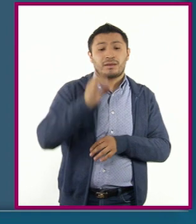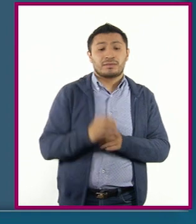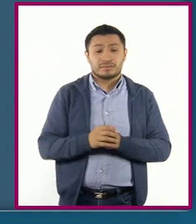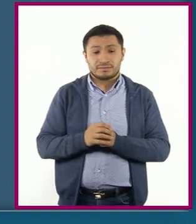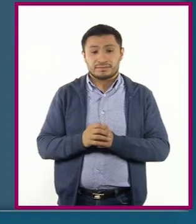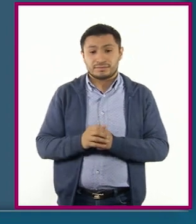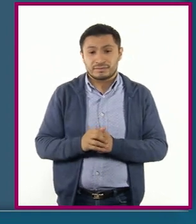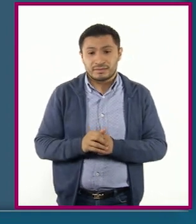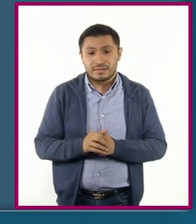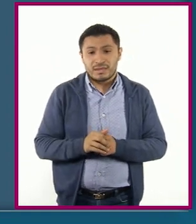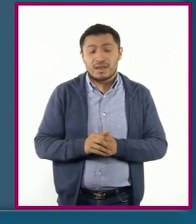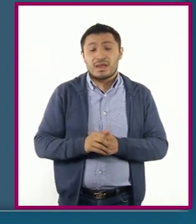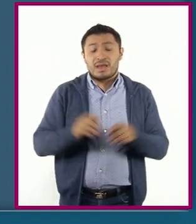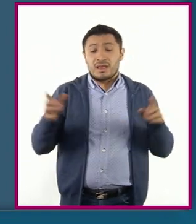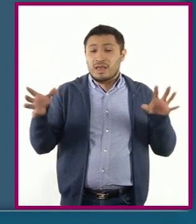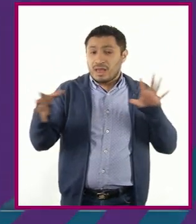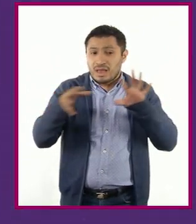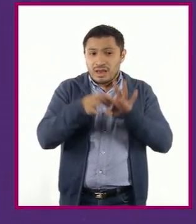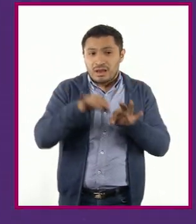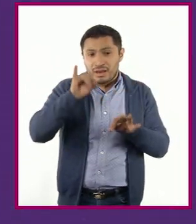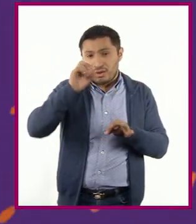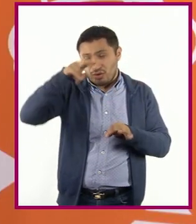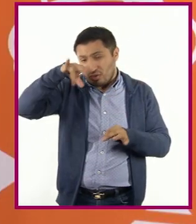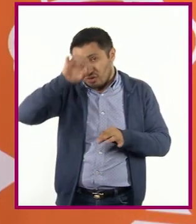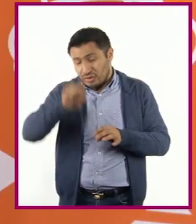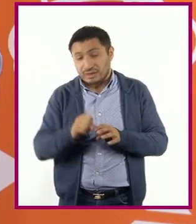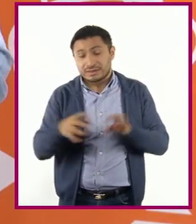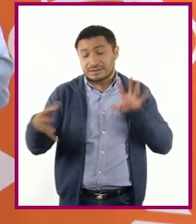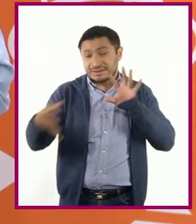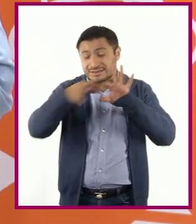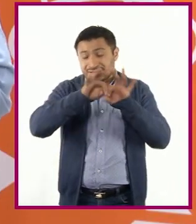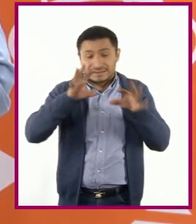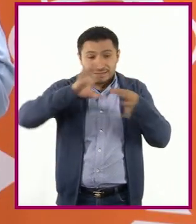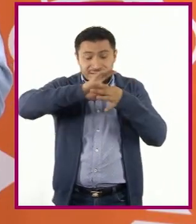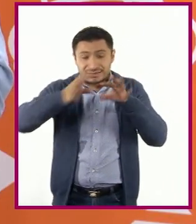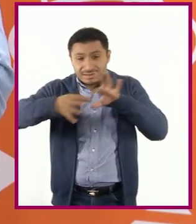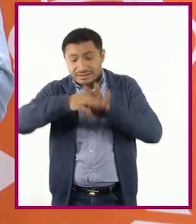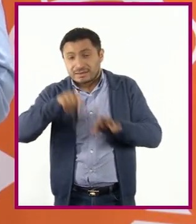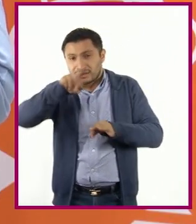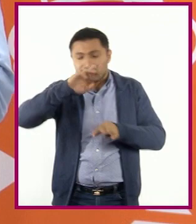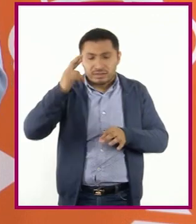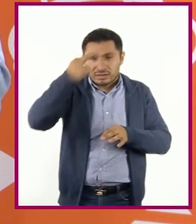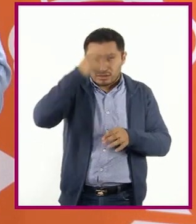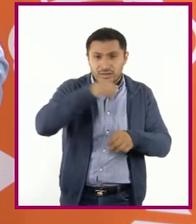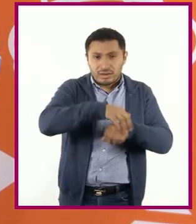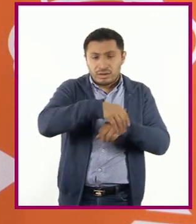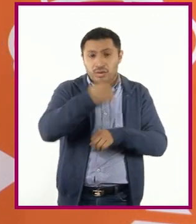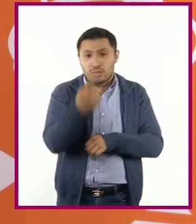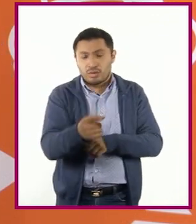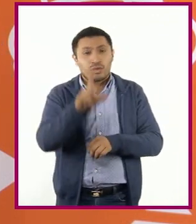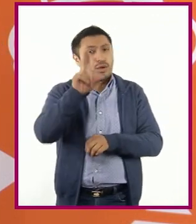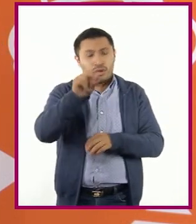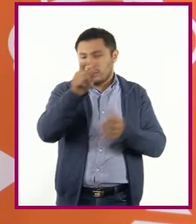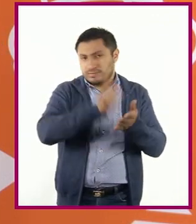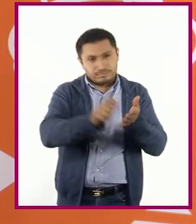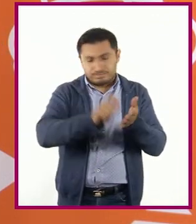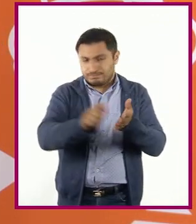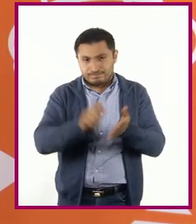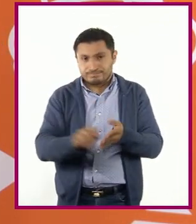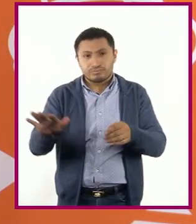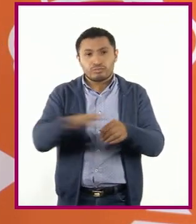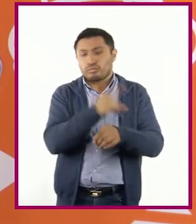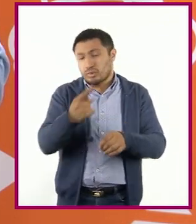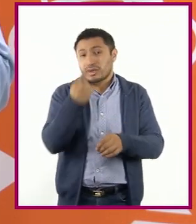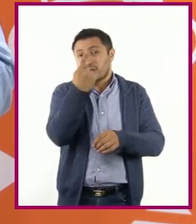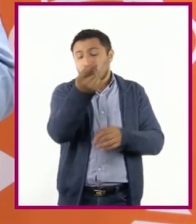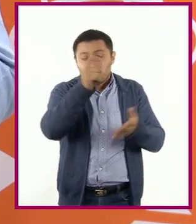se practicaba desde la antigüedad y experimentaba con materiales. A pesar de la incipiente base científica,